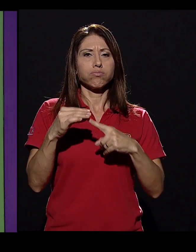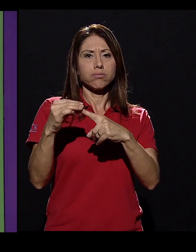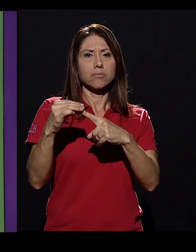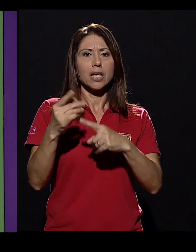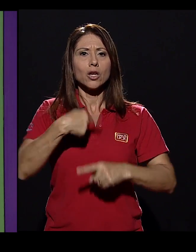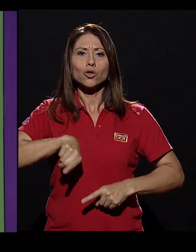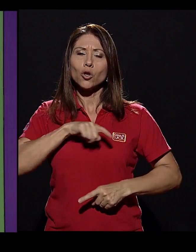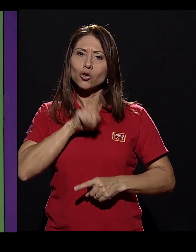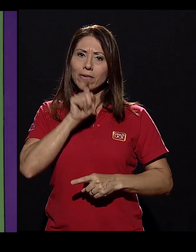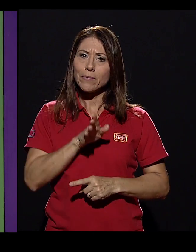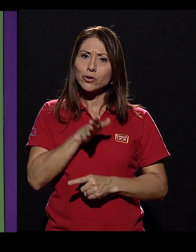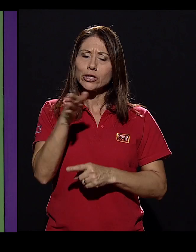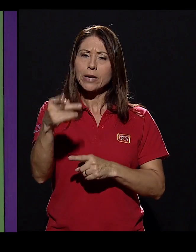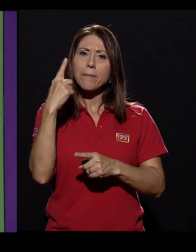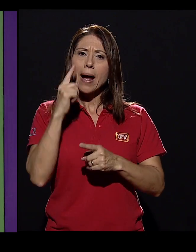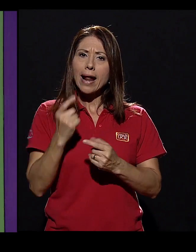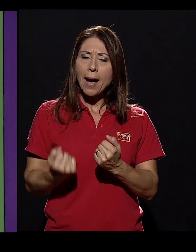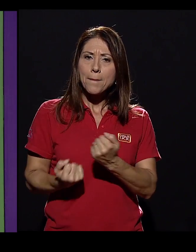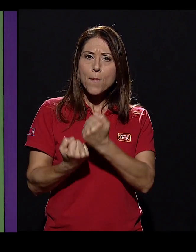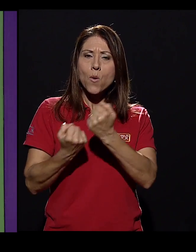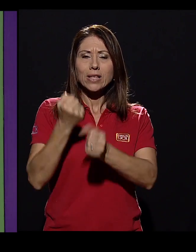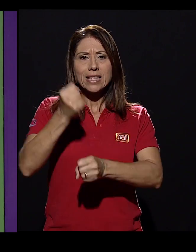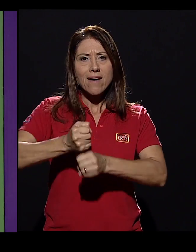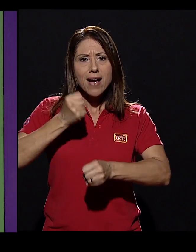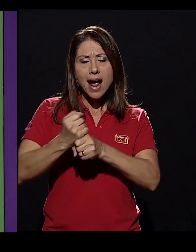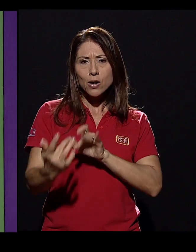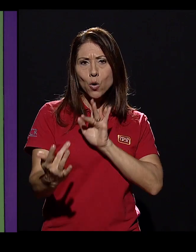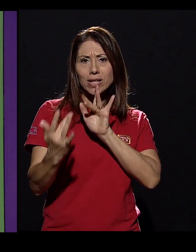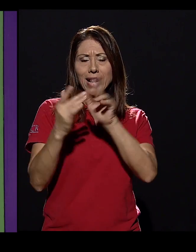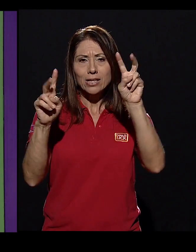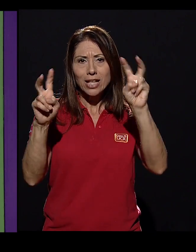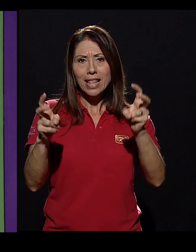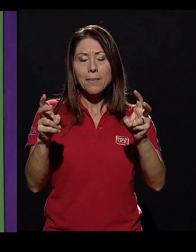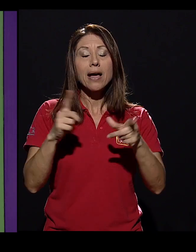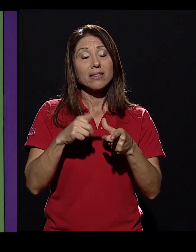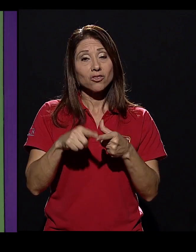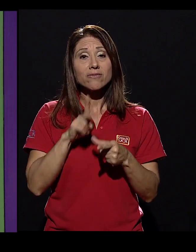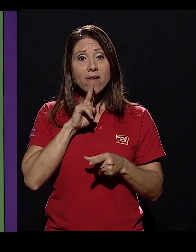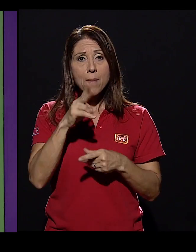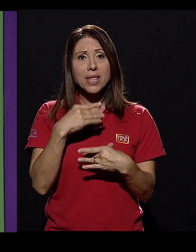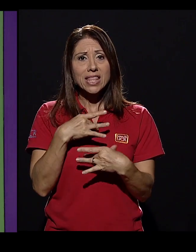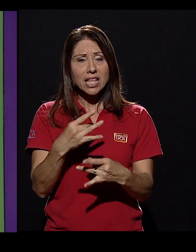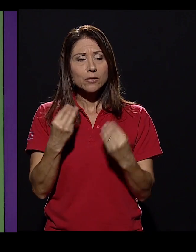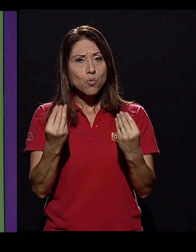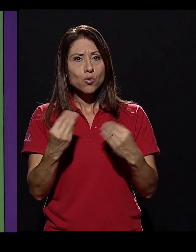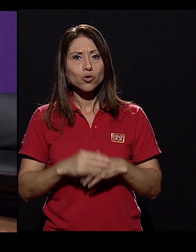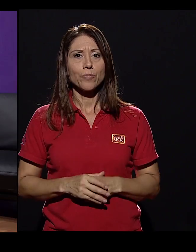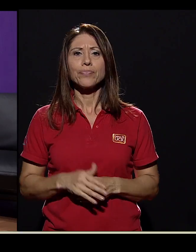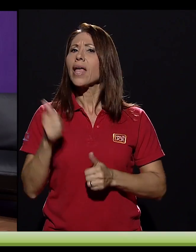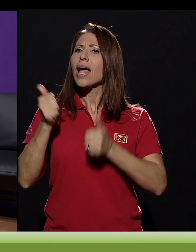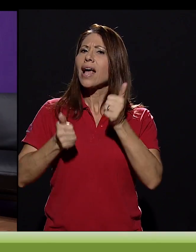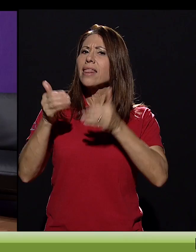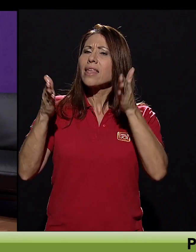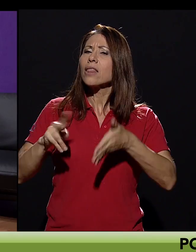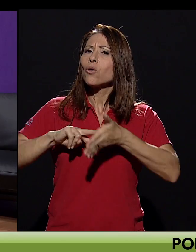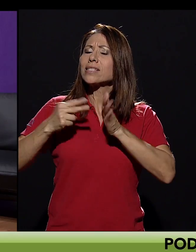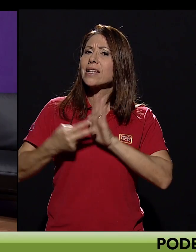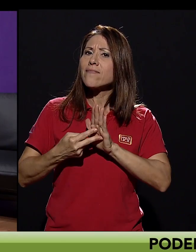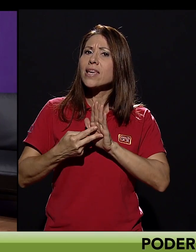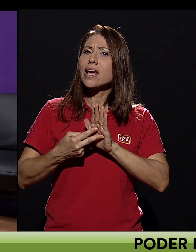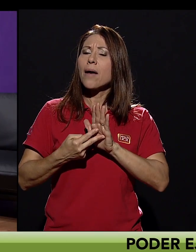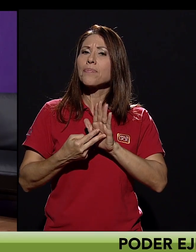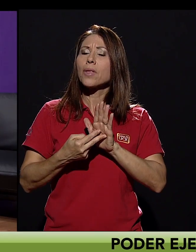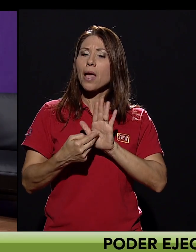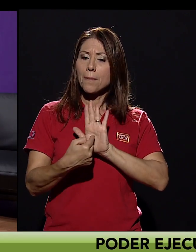ir a aportar y a trabajar y a conectarnos en este tema. Entonces hubo como bastante interés. La candidatura consiste en presentar el